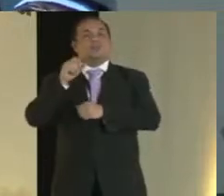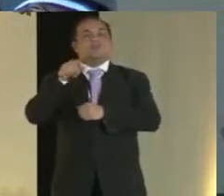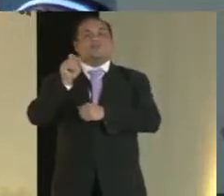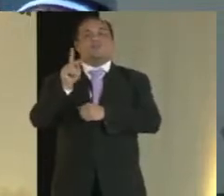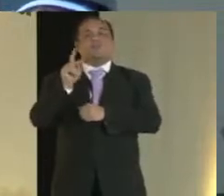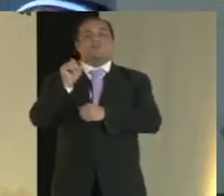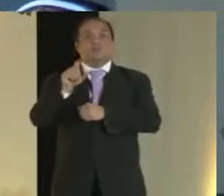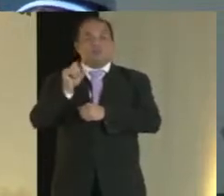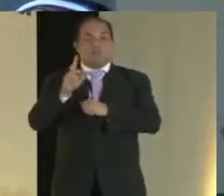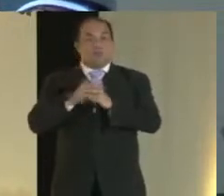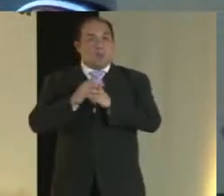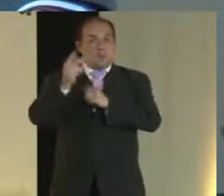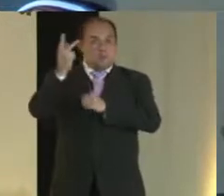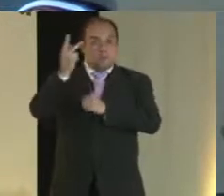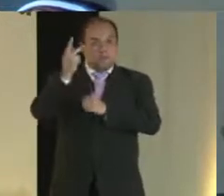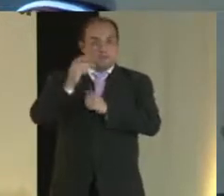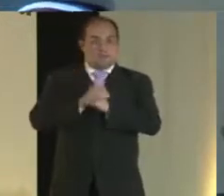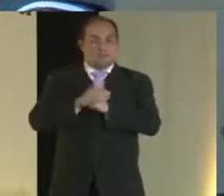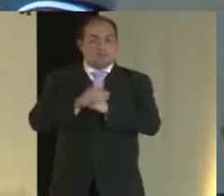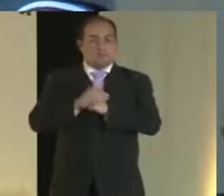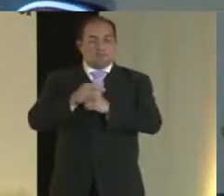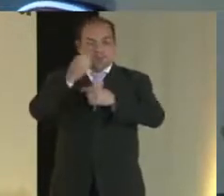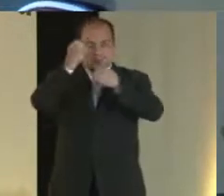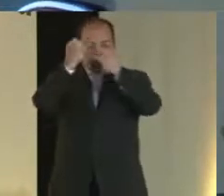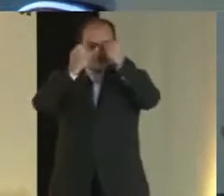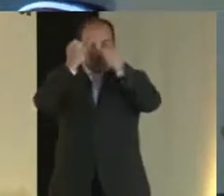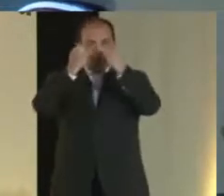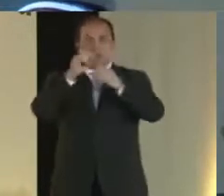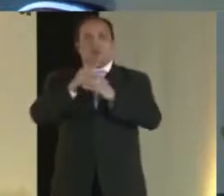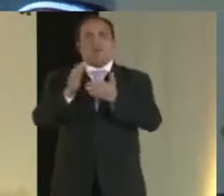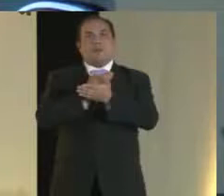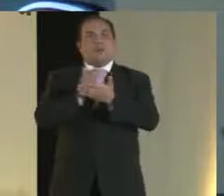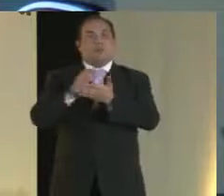ideológica. Por otro lado, en otras latitudes,